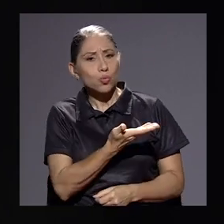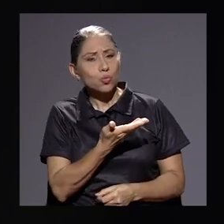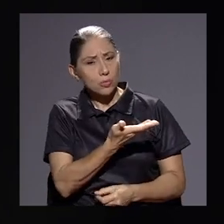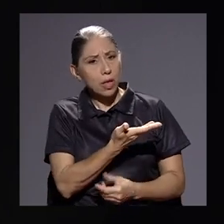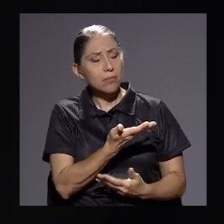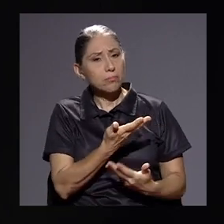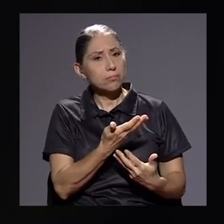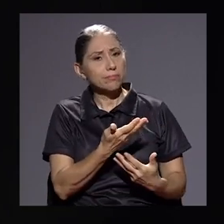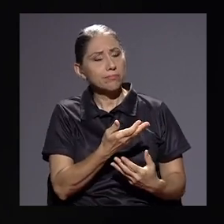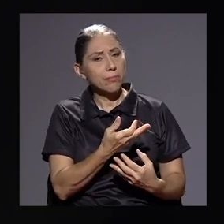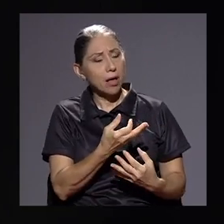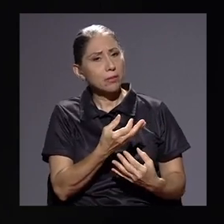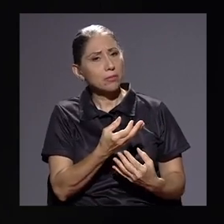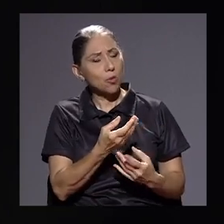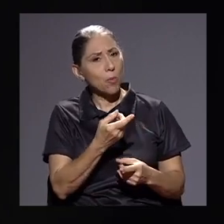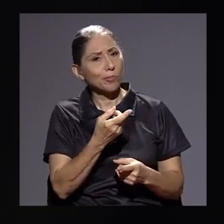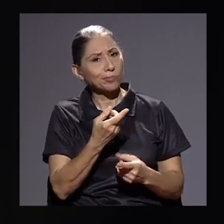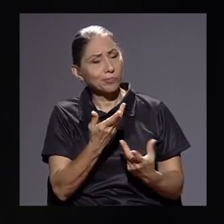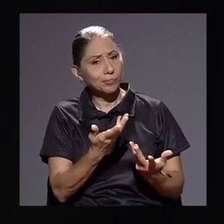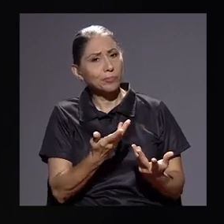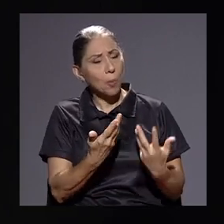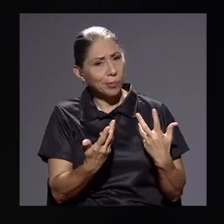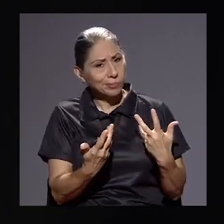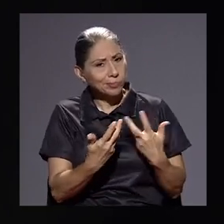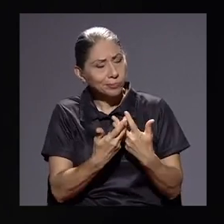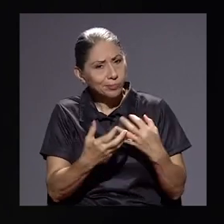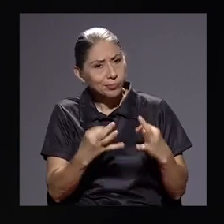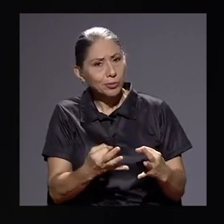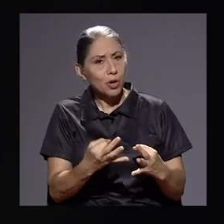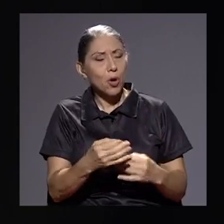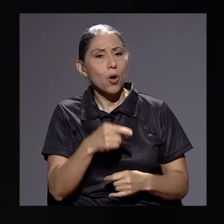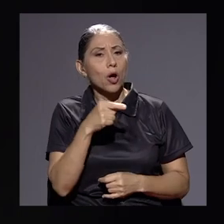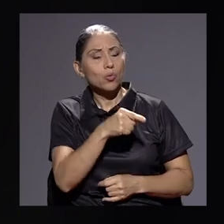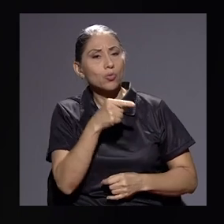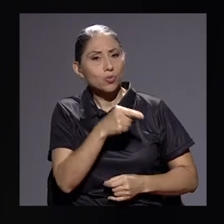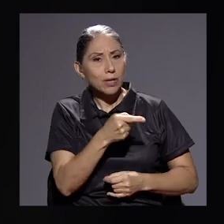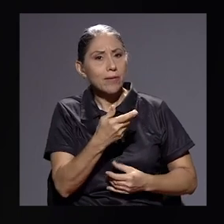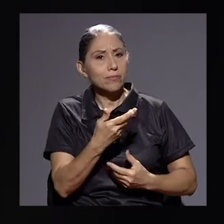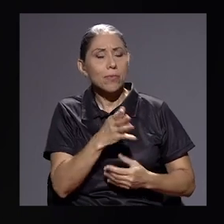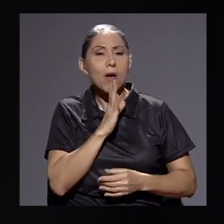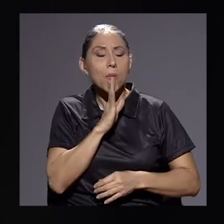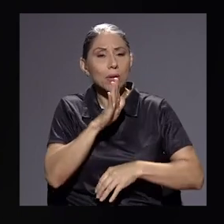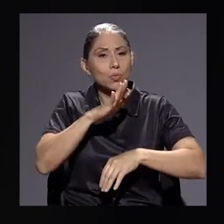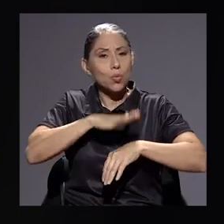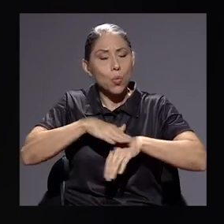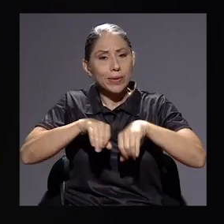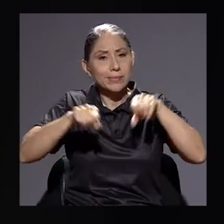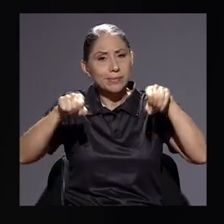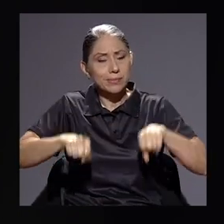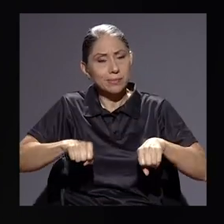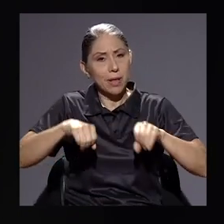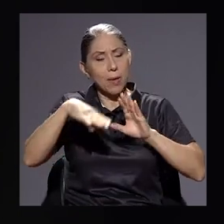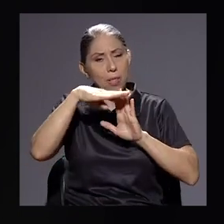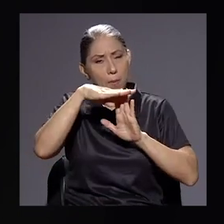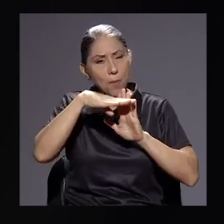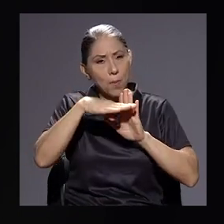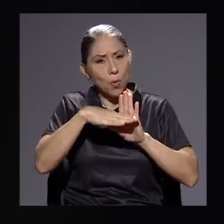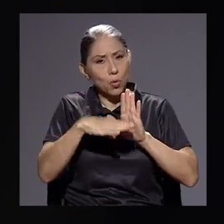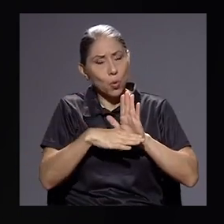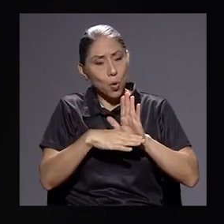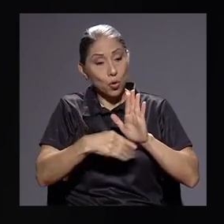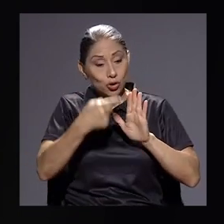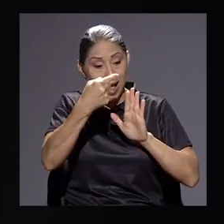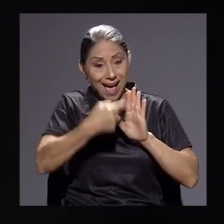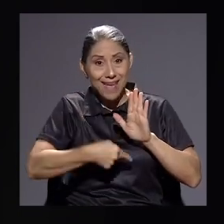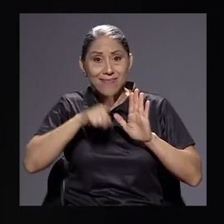consecuente al hacer esa... A ver... Esa marcación otra vez en este sistema de protocolos en los que tenemos que tomar